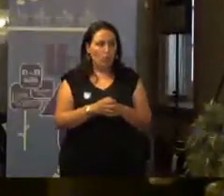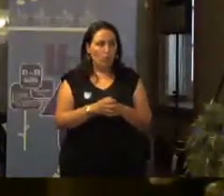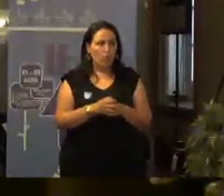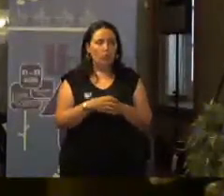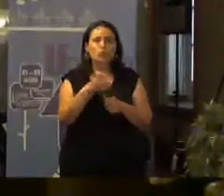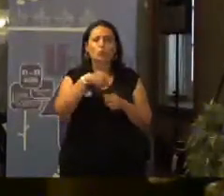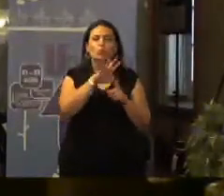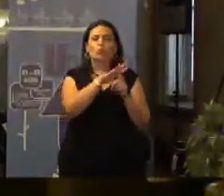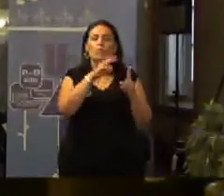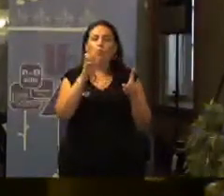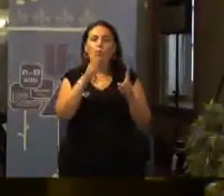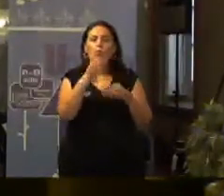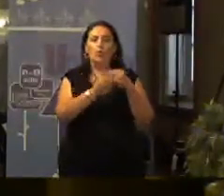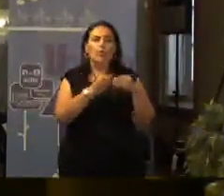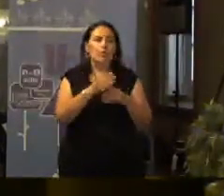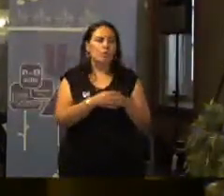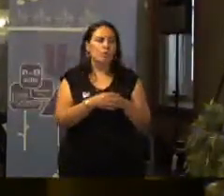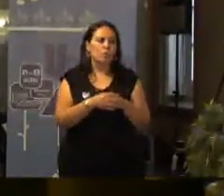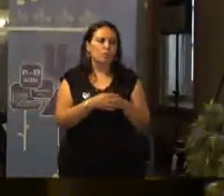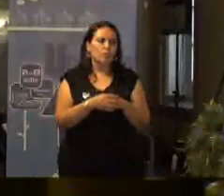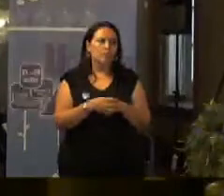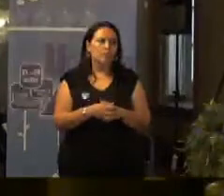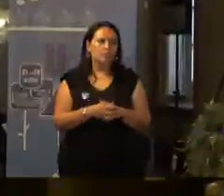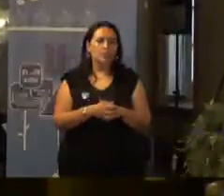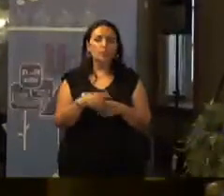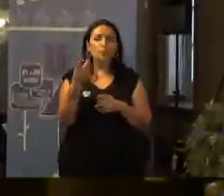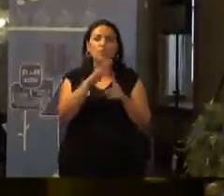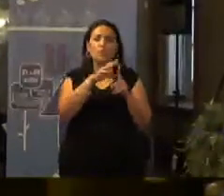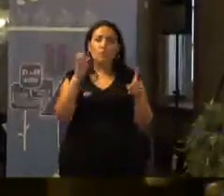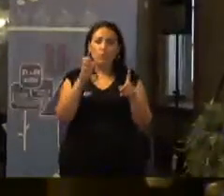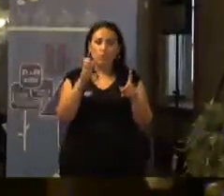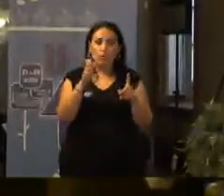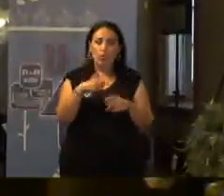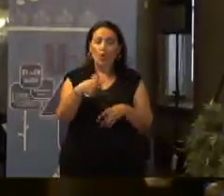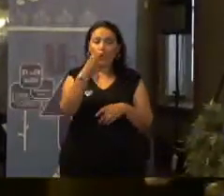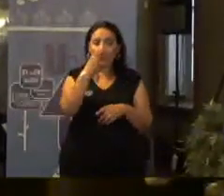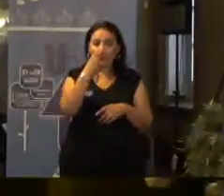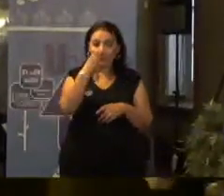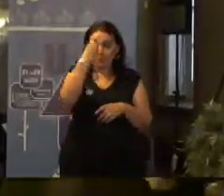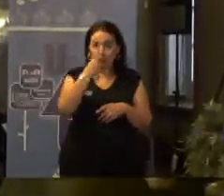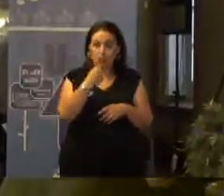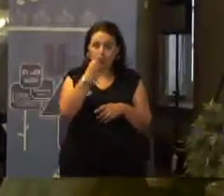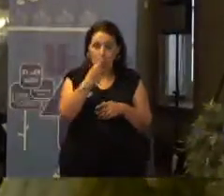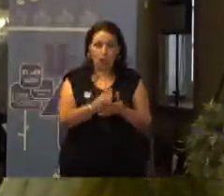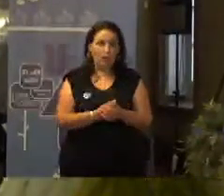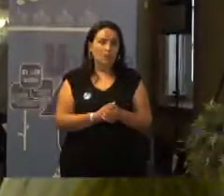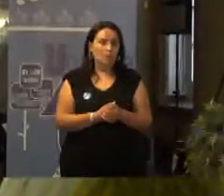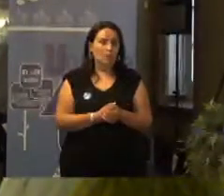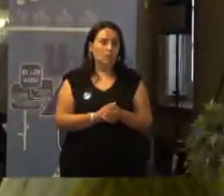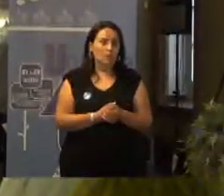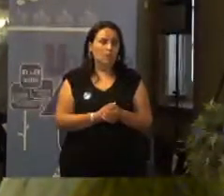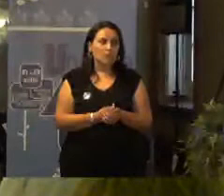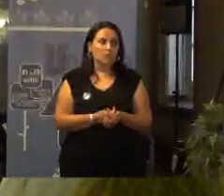non Belén do Pará, do Brasil, sino en Belén de Lisboa, a frente por frente dos Jerónimos,